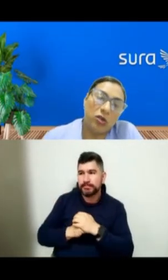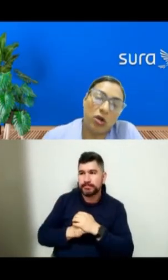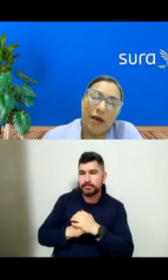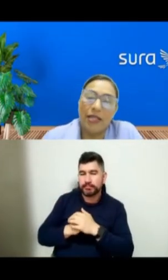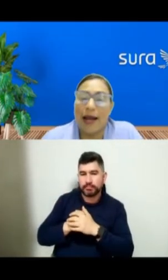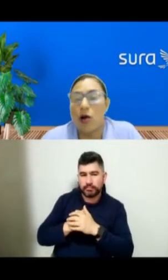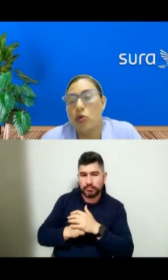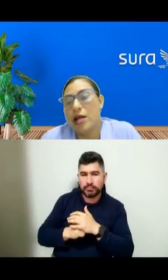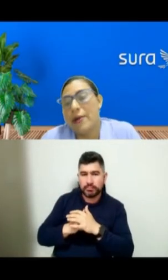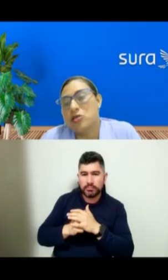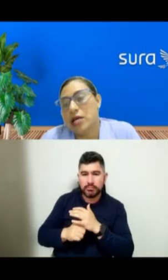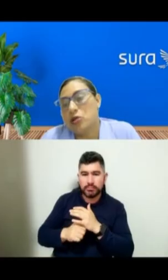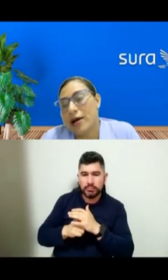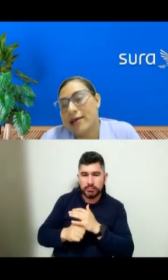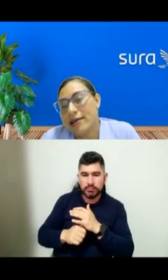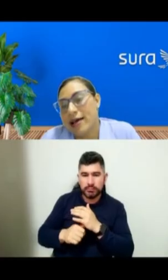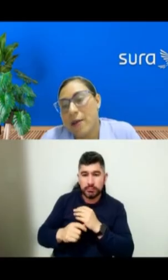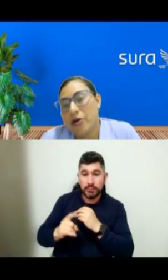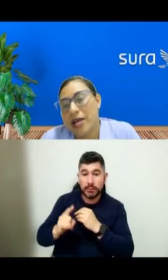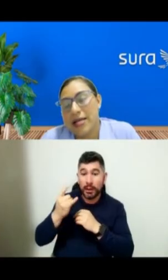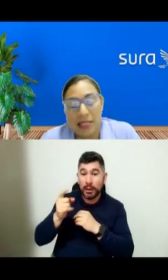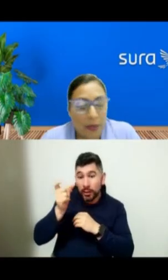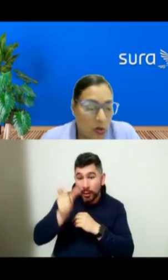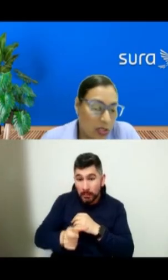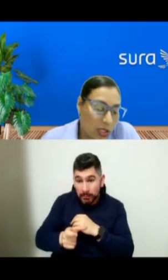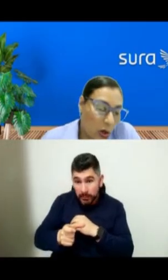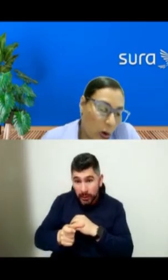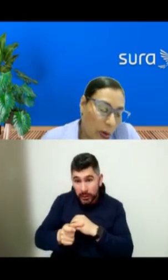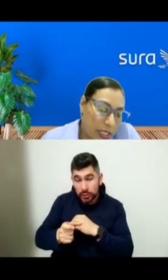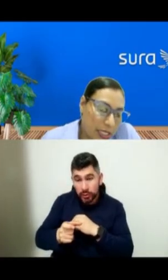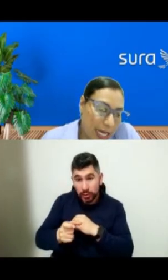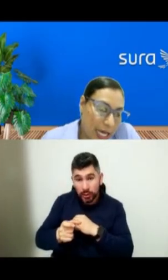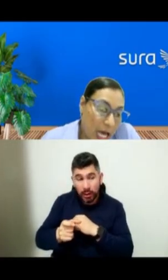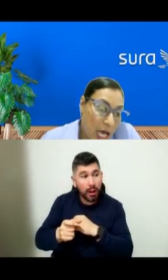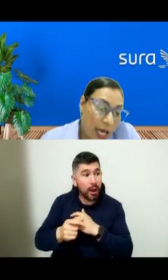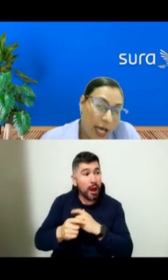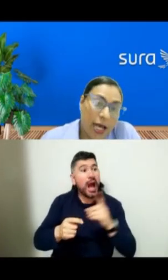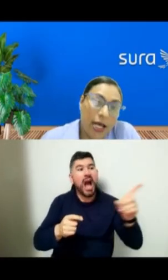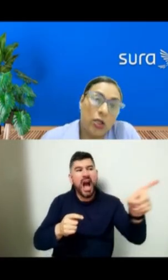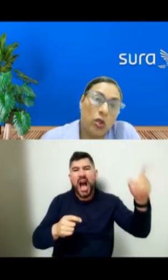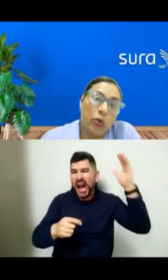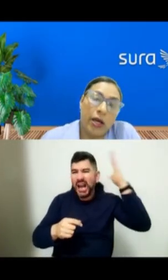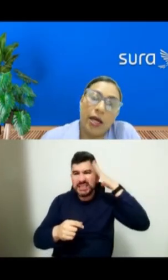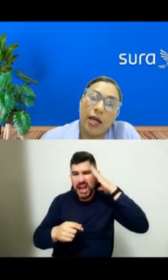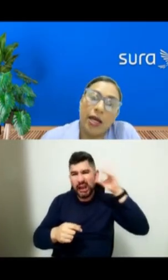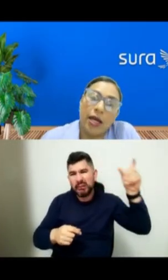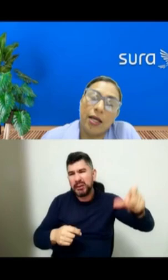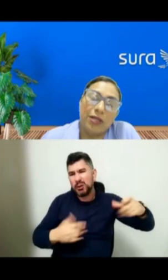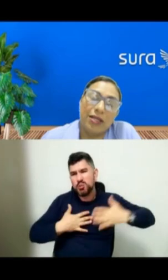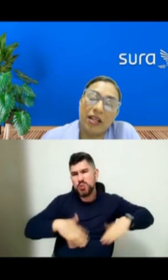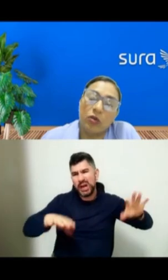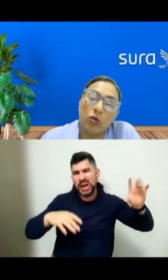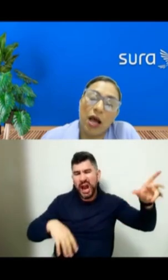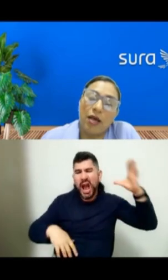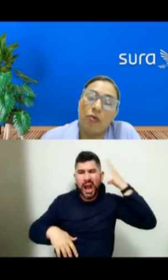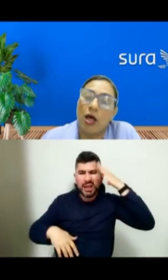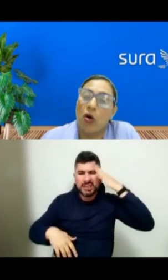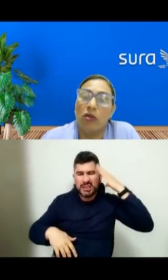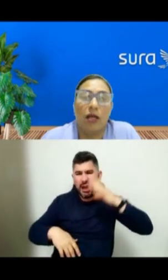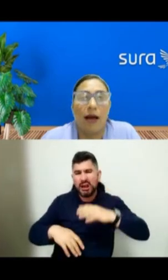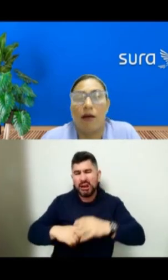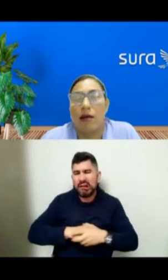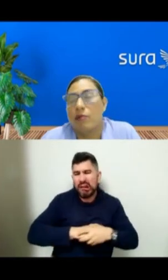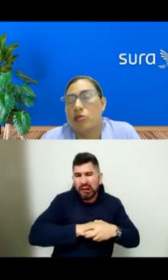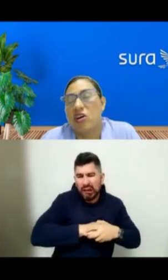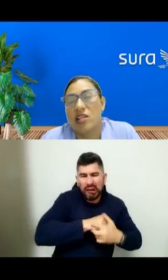En caso de fracturas, evitar acudir a personas no acreditadas, porque a veces de pronto dicen, no, es que tuve una fractura y